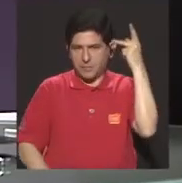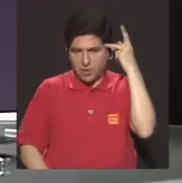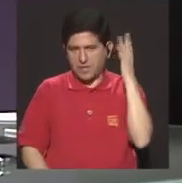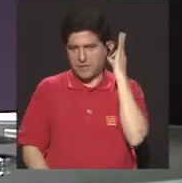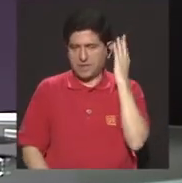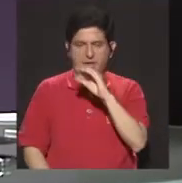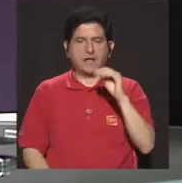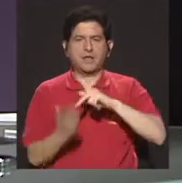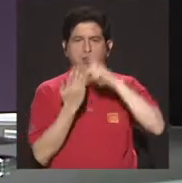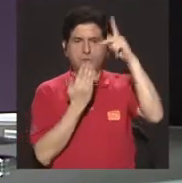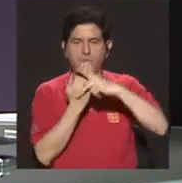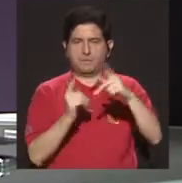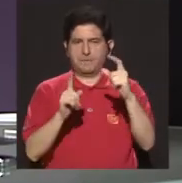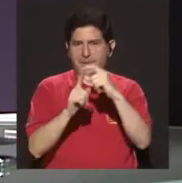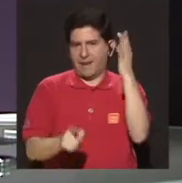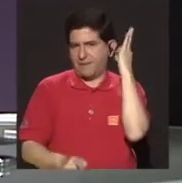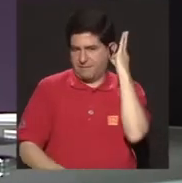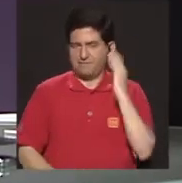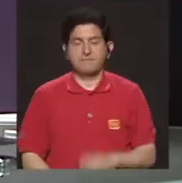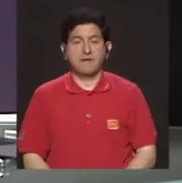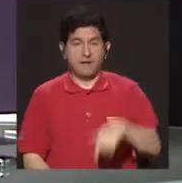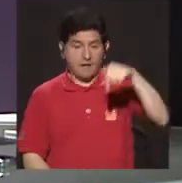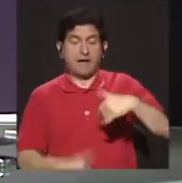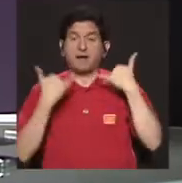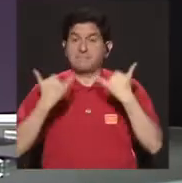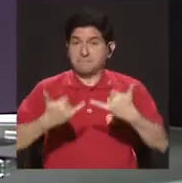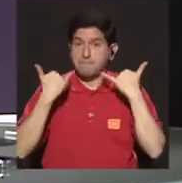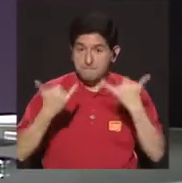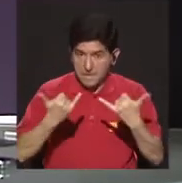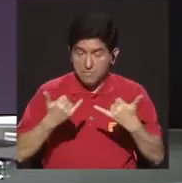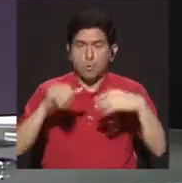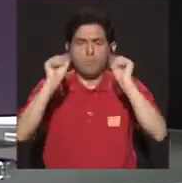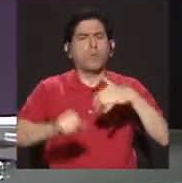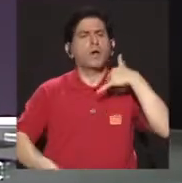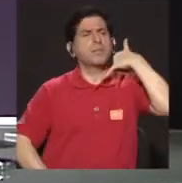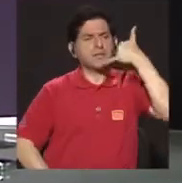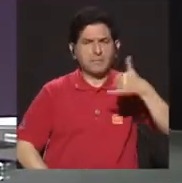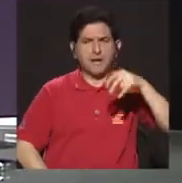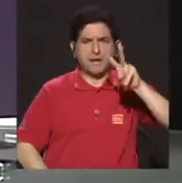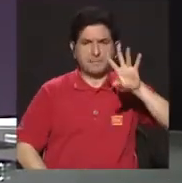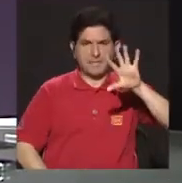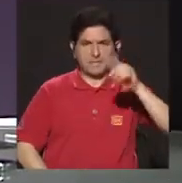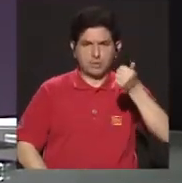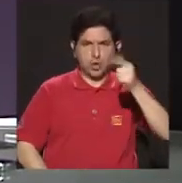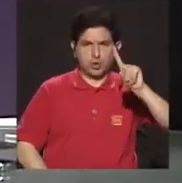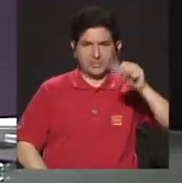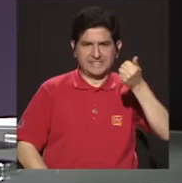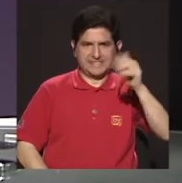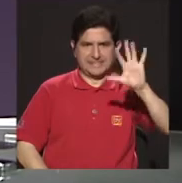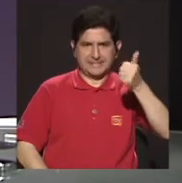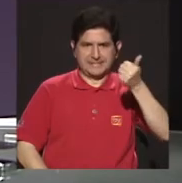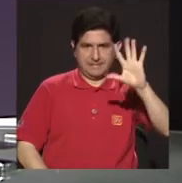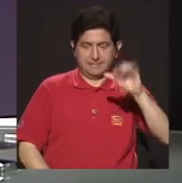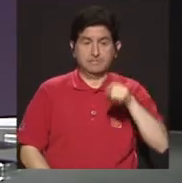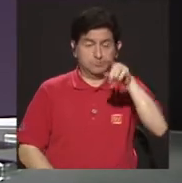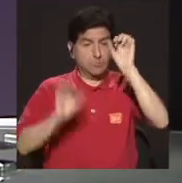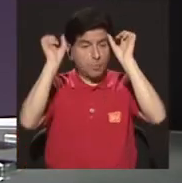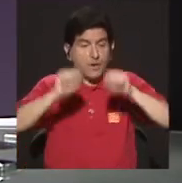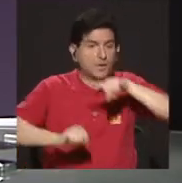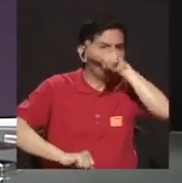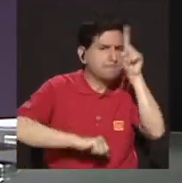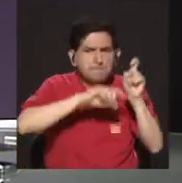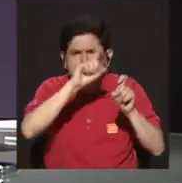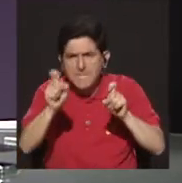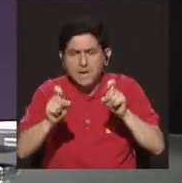palabra de mujer estamos en vivo usted puede llamarnos al 25 11 15 15 para hacer sus preguntas